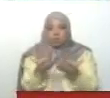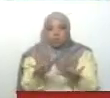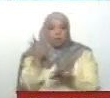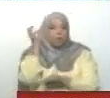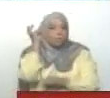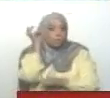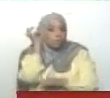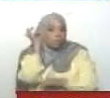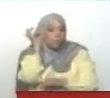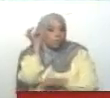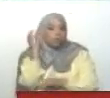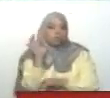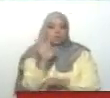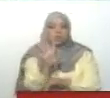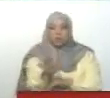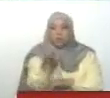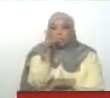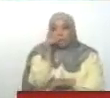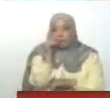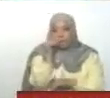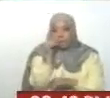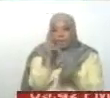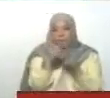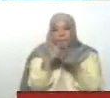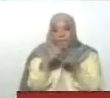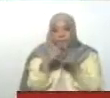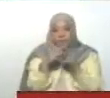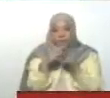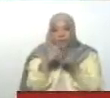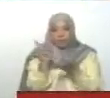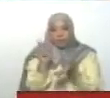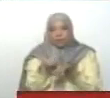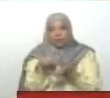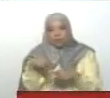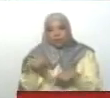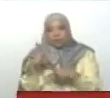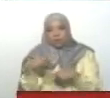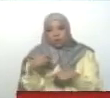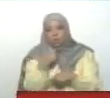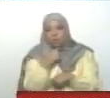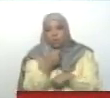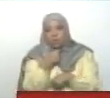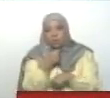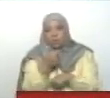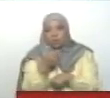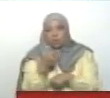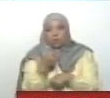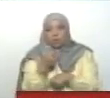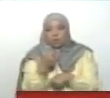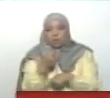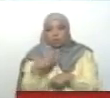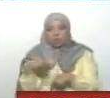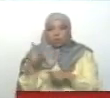5 nietos y 9 nietas. Y conozco todo esto, porque ellos se meten, ellos les gusta estar en TikTok,